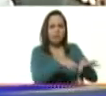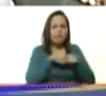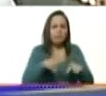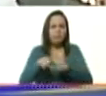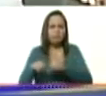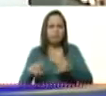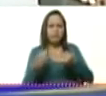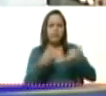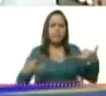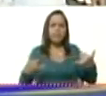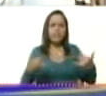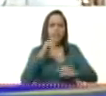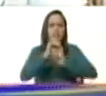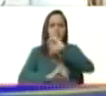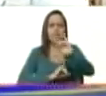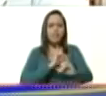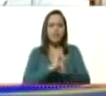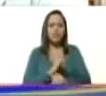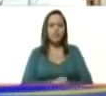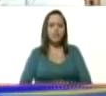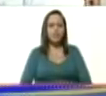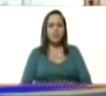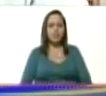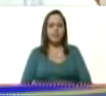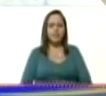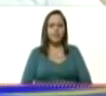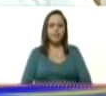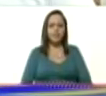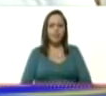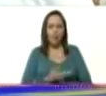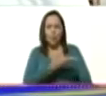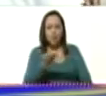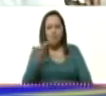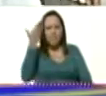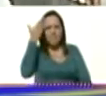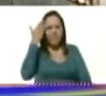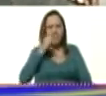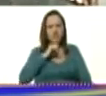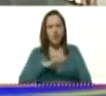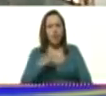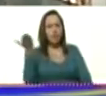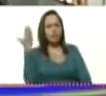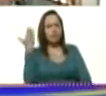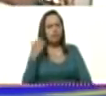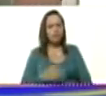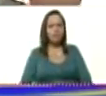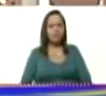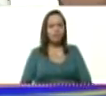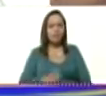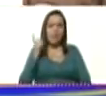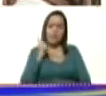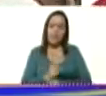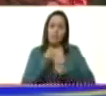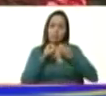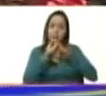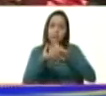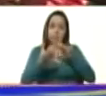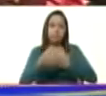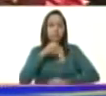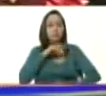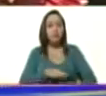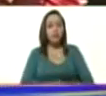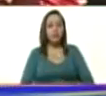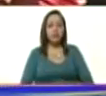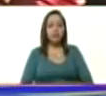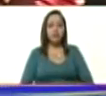rutas internacionales. ¿Ustedes saben esa historia? Hay que contar esa historia. Hay que hacer,